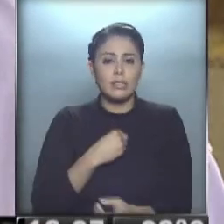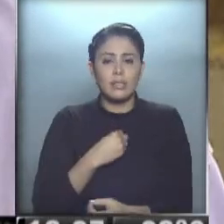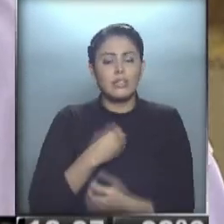apoyado